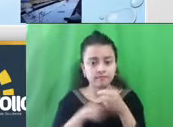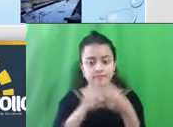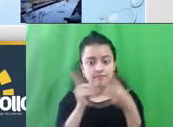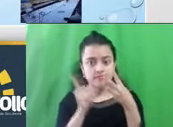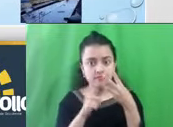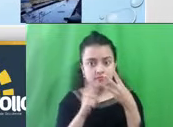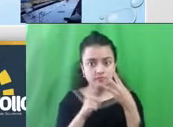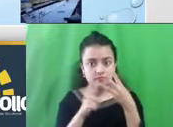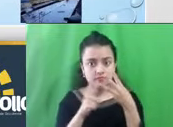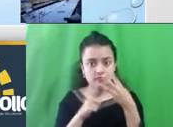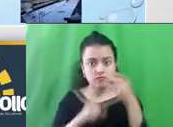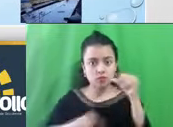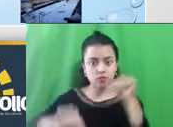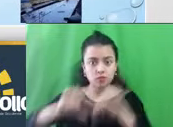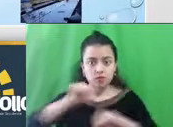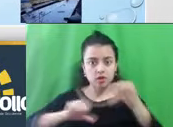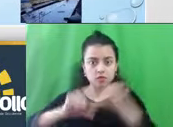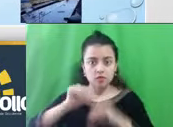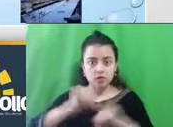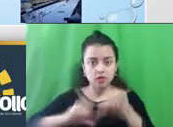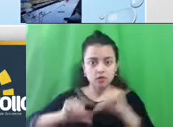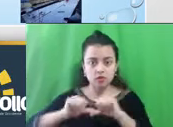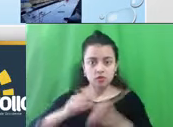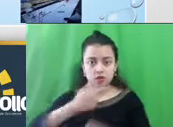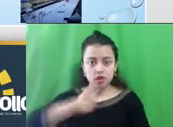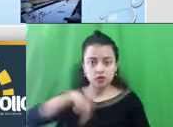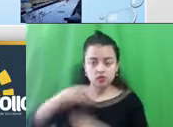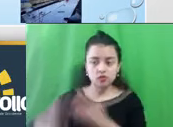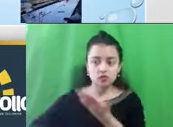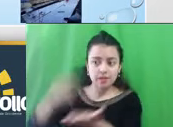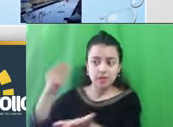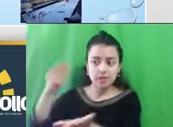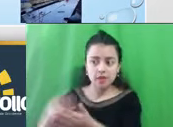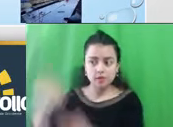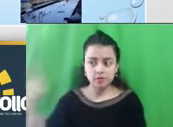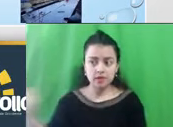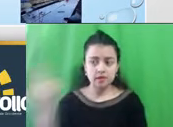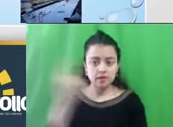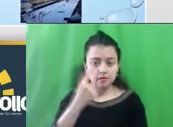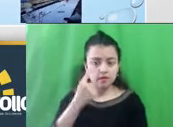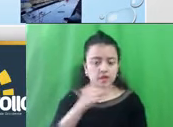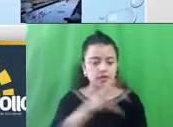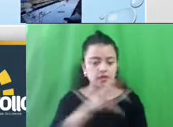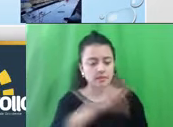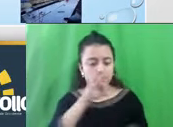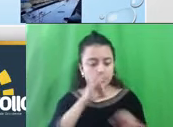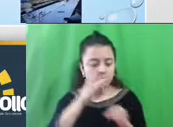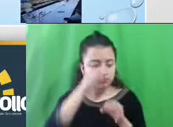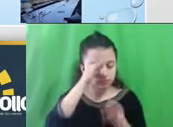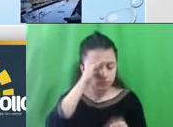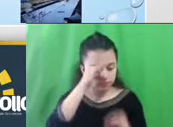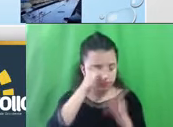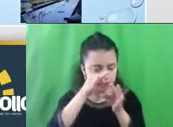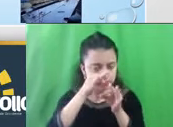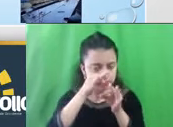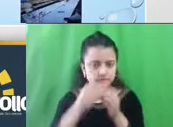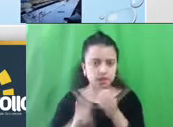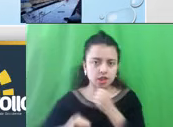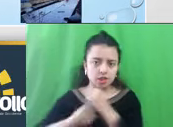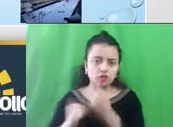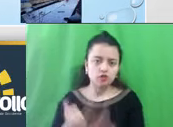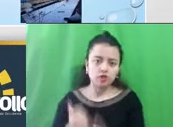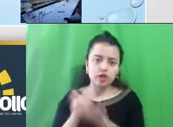que también viene y toma muestras, independiente de las nuestras, que son de control de proceso, son unas externas para estar